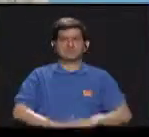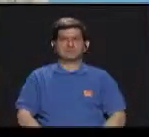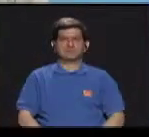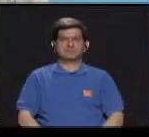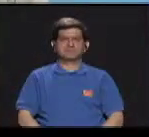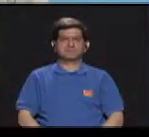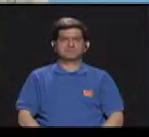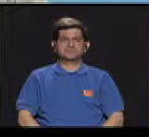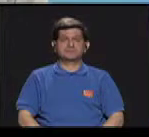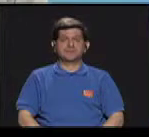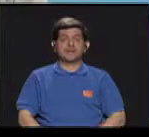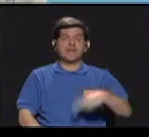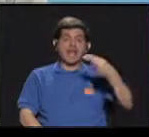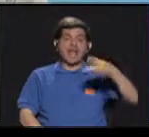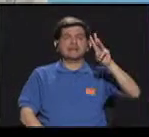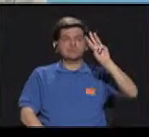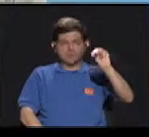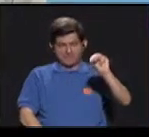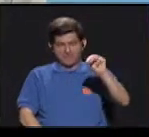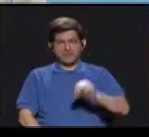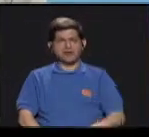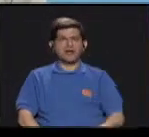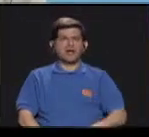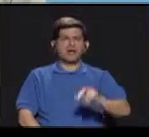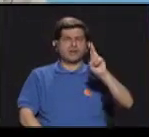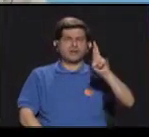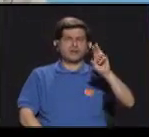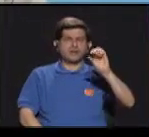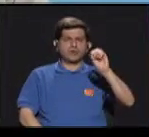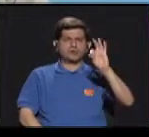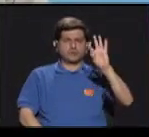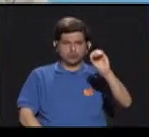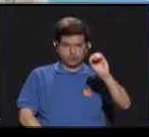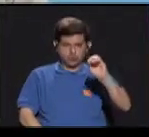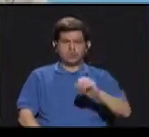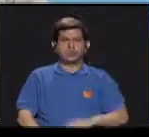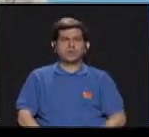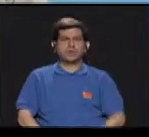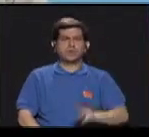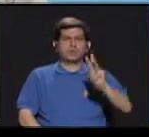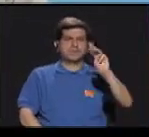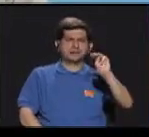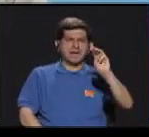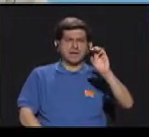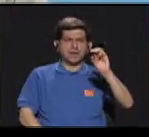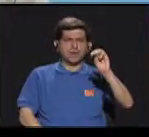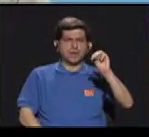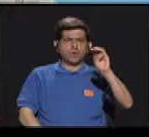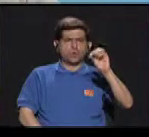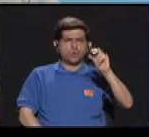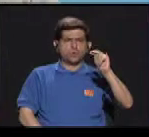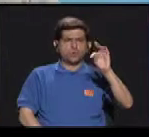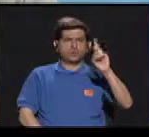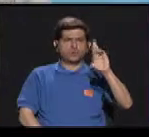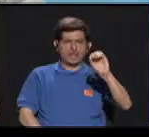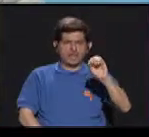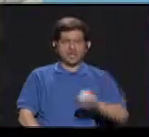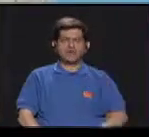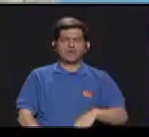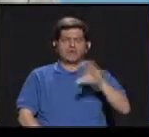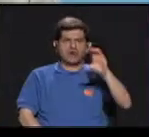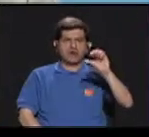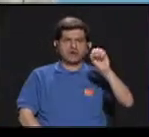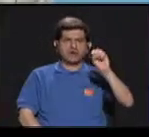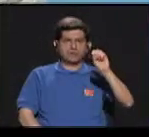y Héctor Madrigal, Rodrigo Soto, Mario Montero, Carlos